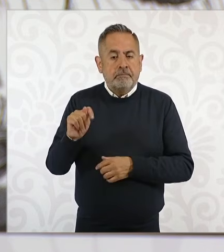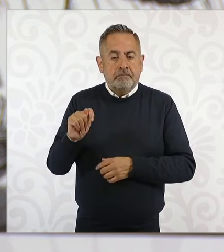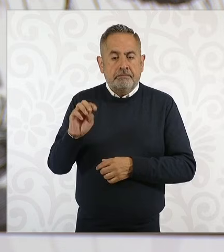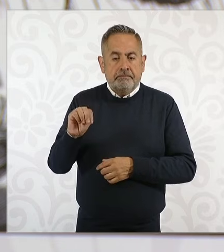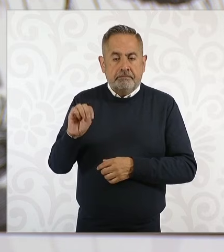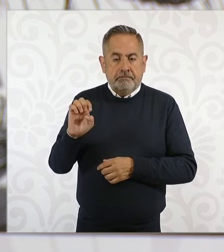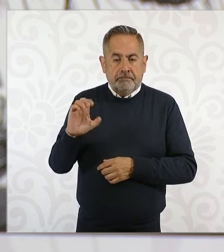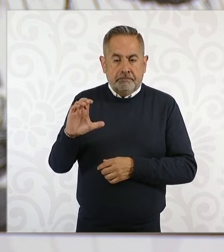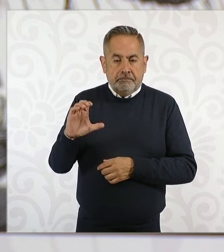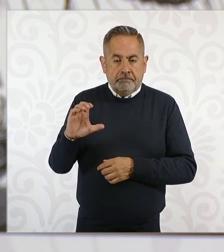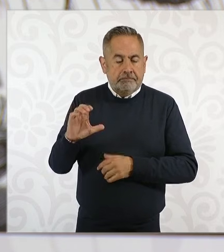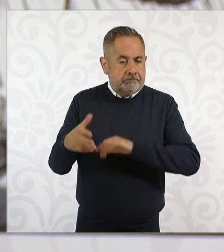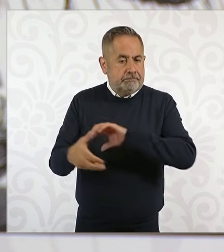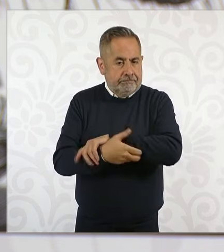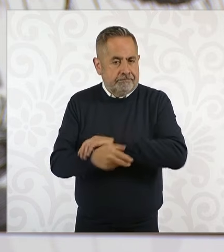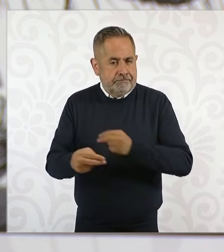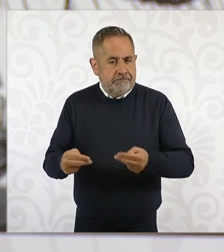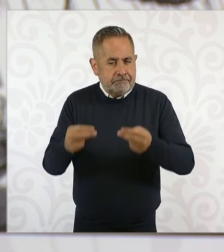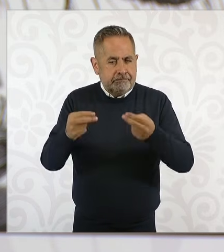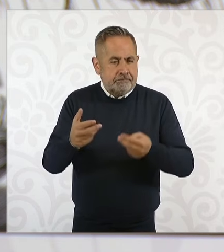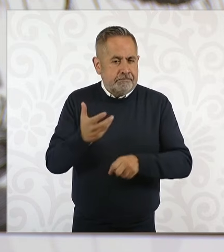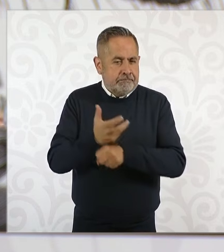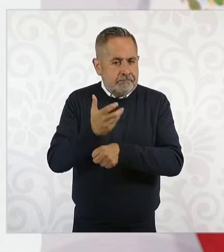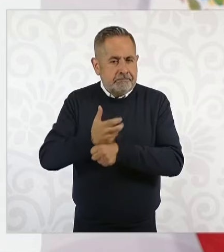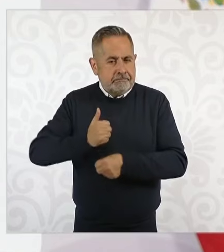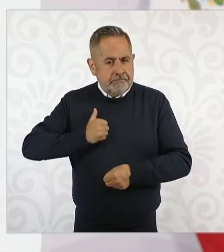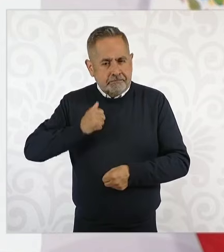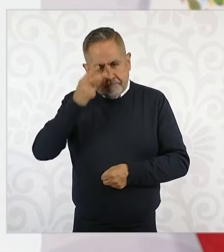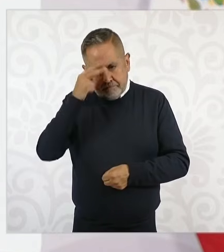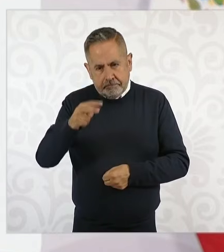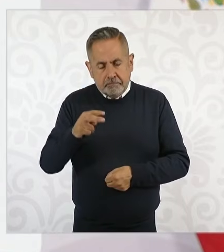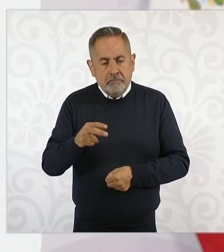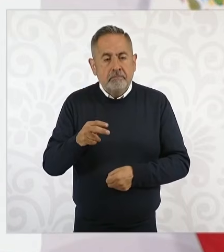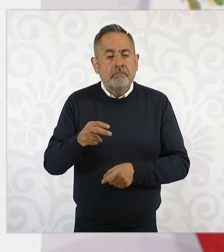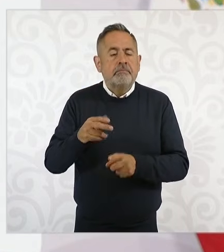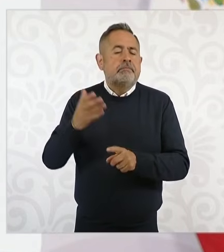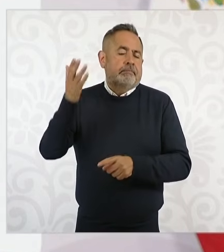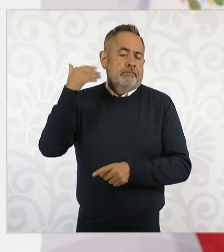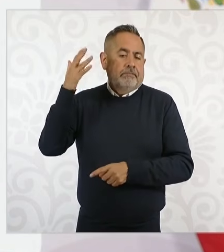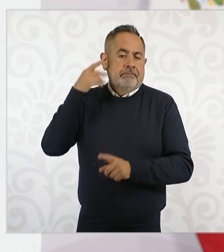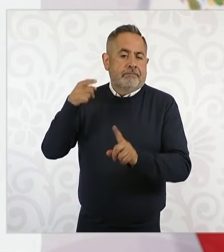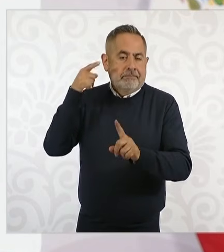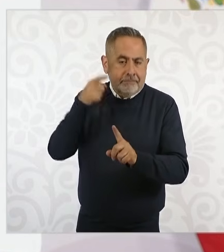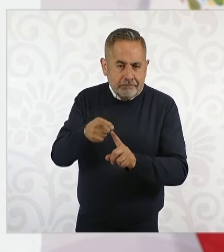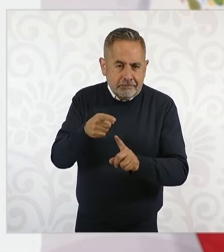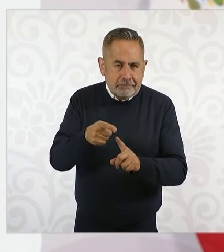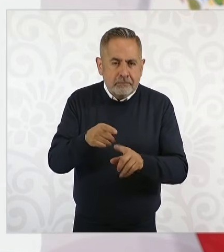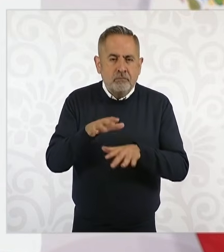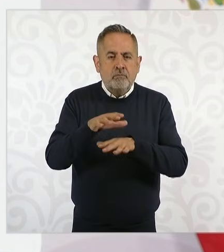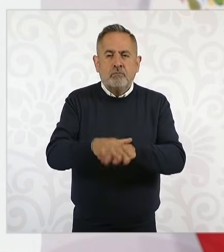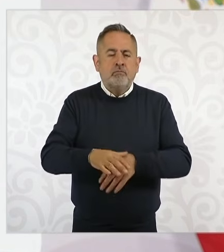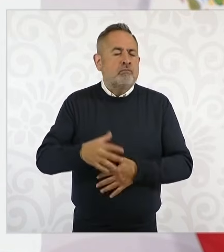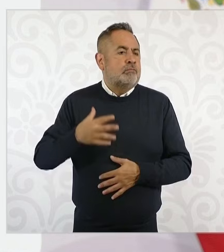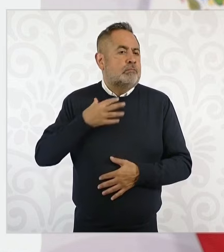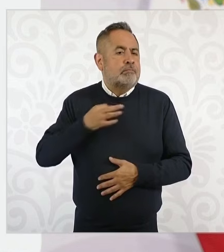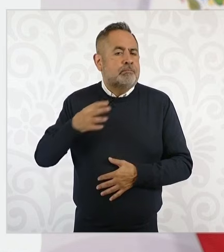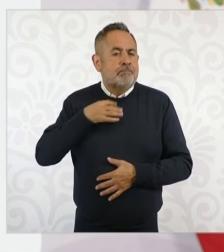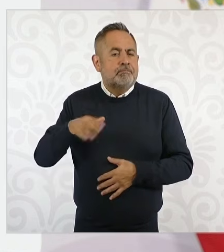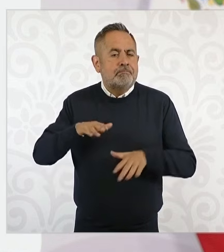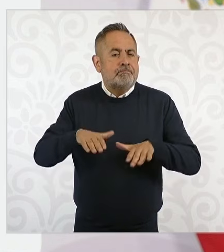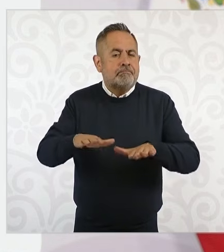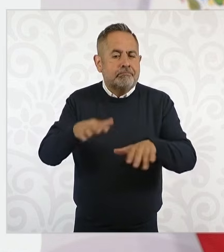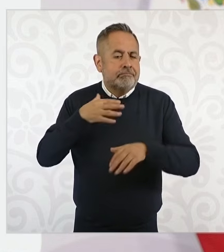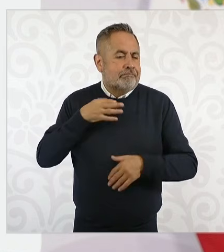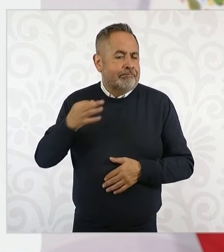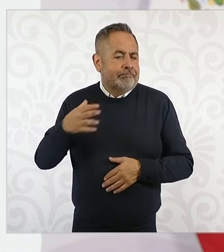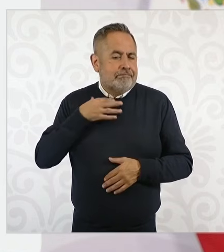de lo que significa lo que se llamó en algún momento la industria de la maquila, porque hay esta idea